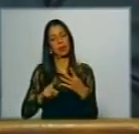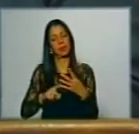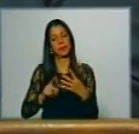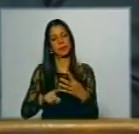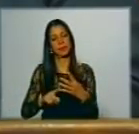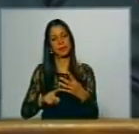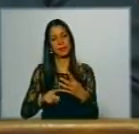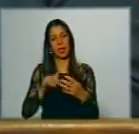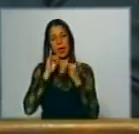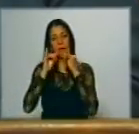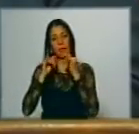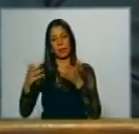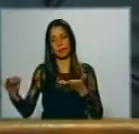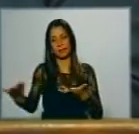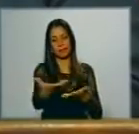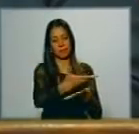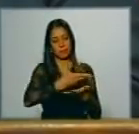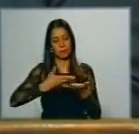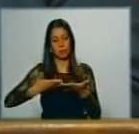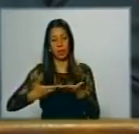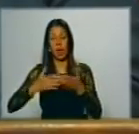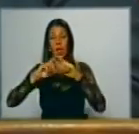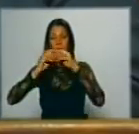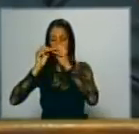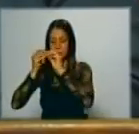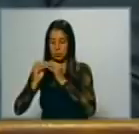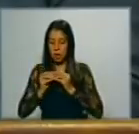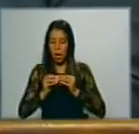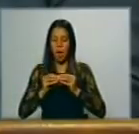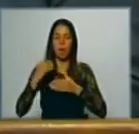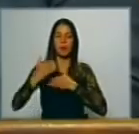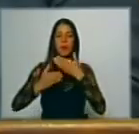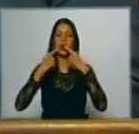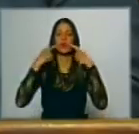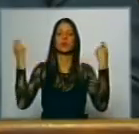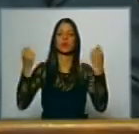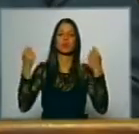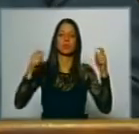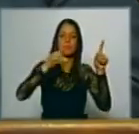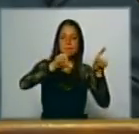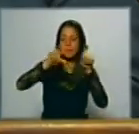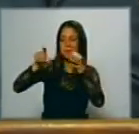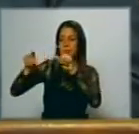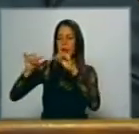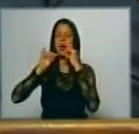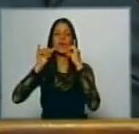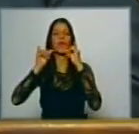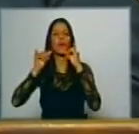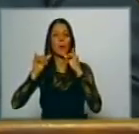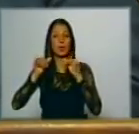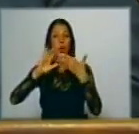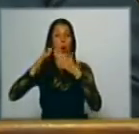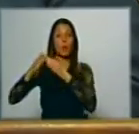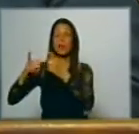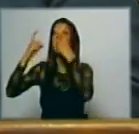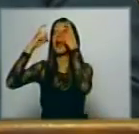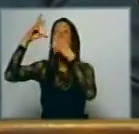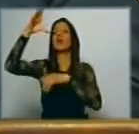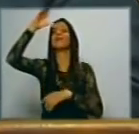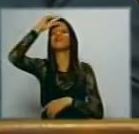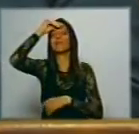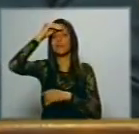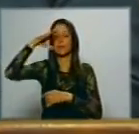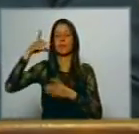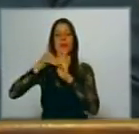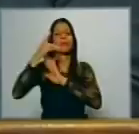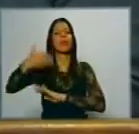Recopilar, elaborar, procesar y divulgar información objetiva acerca de los bienes y